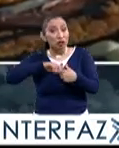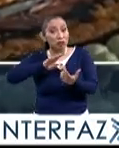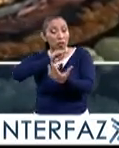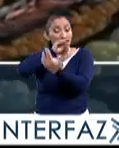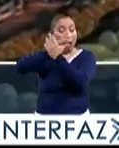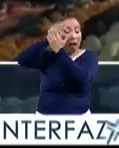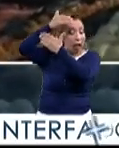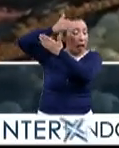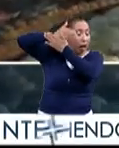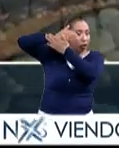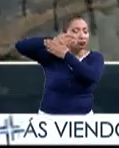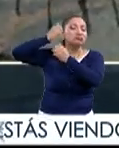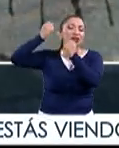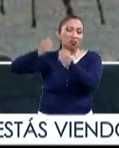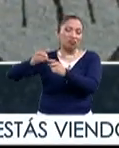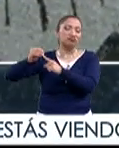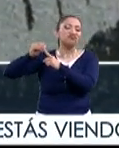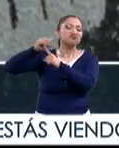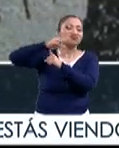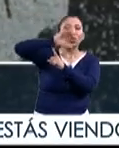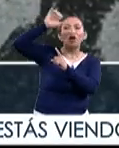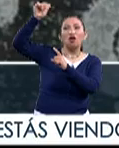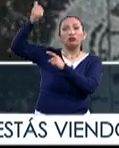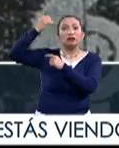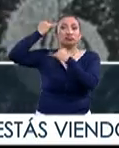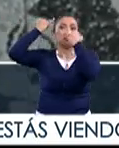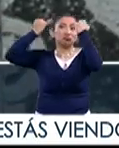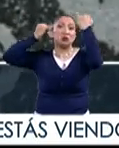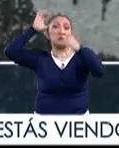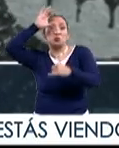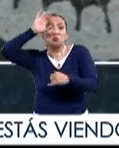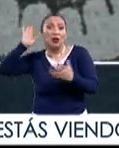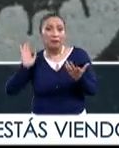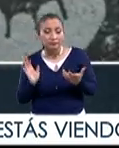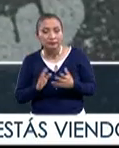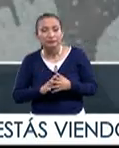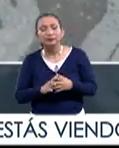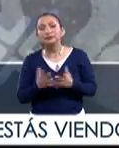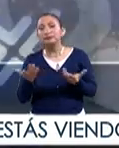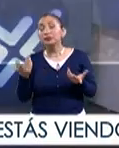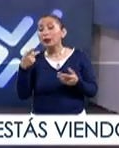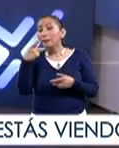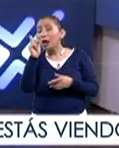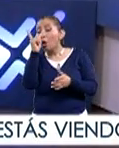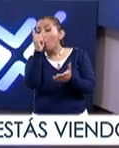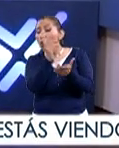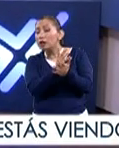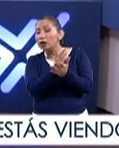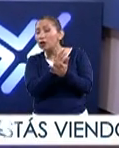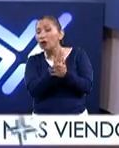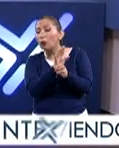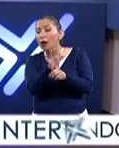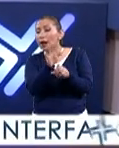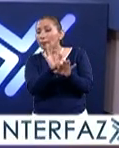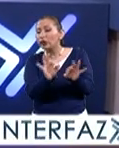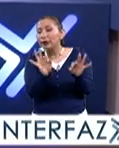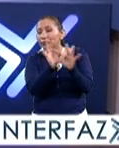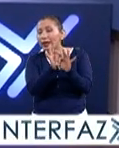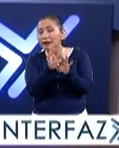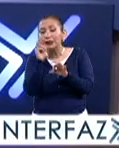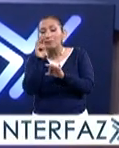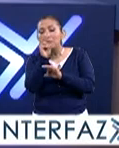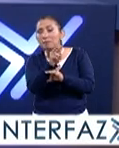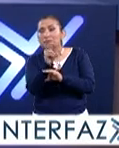dejar de lado que vamos a tener influencias de otras culturas. La cuestión está en que ver a